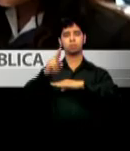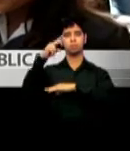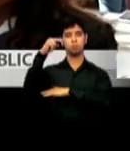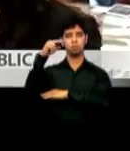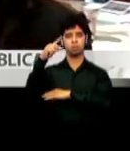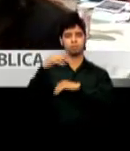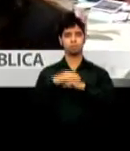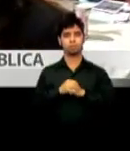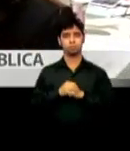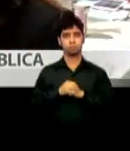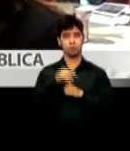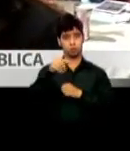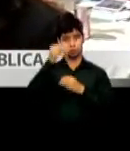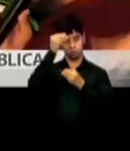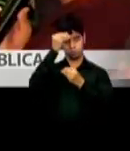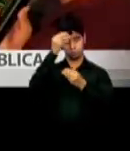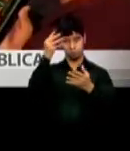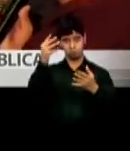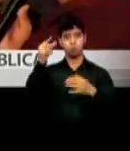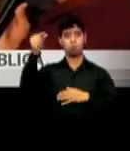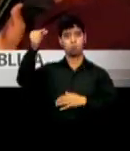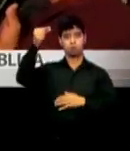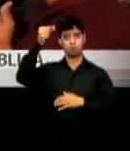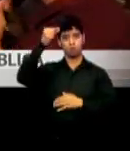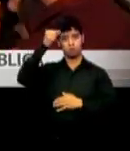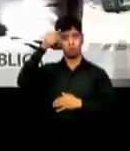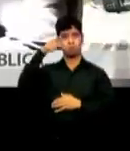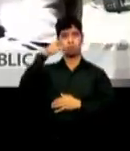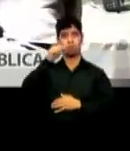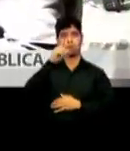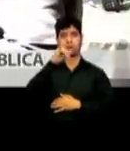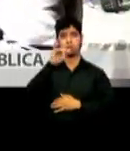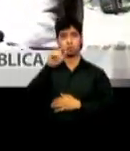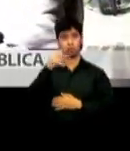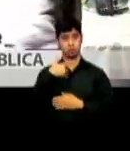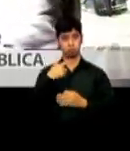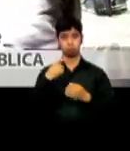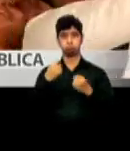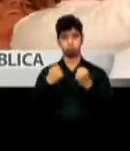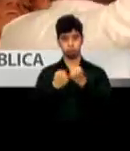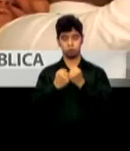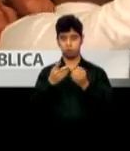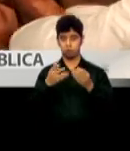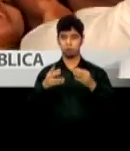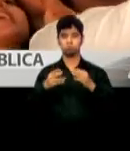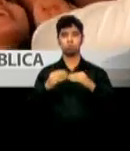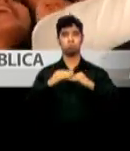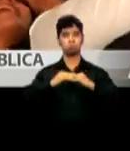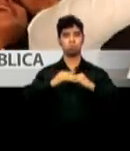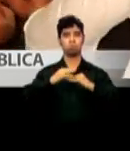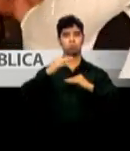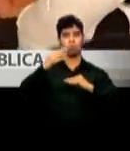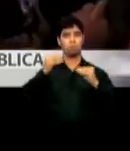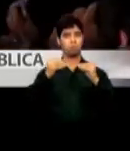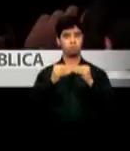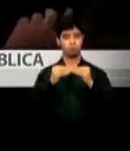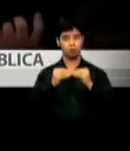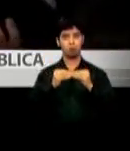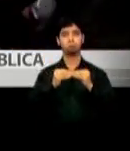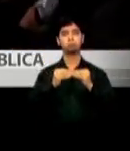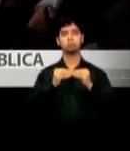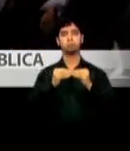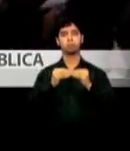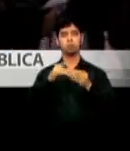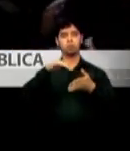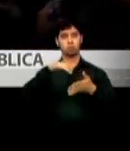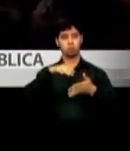Así lo informó hoy el gobernador Alejandro García Padilla, quien adjudicó el incremento a la administración gratuita del College Board en la isla.